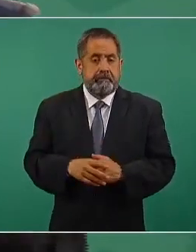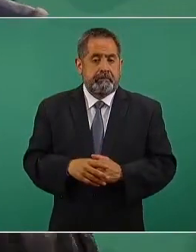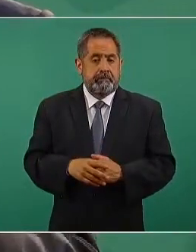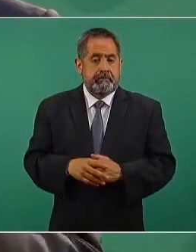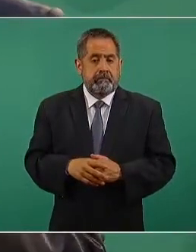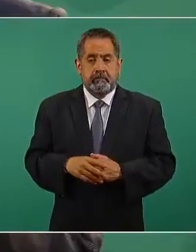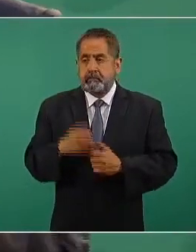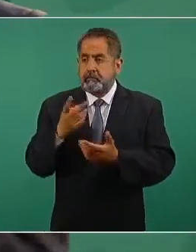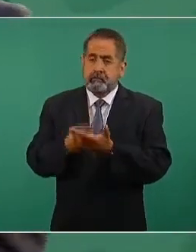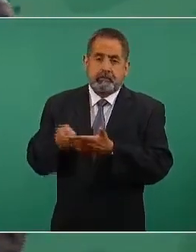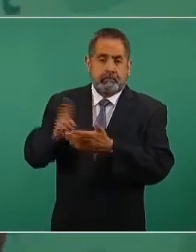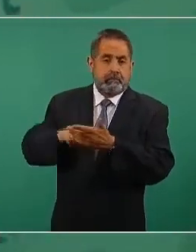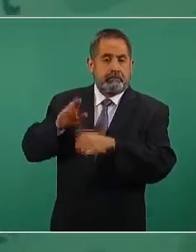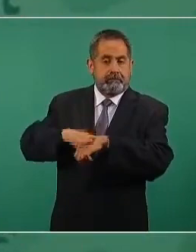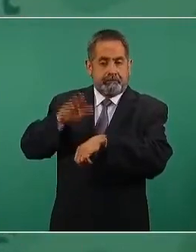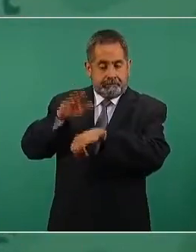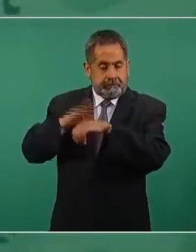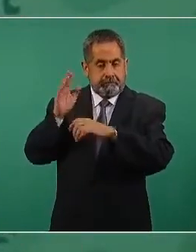al doble